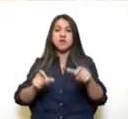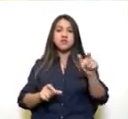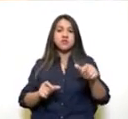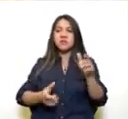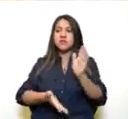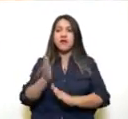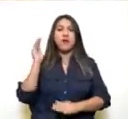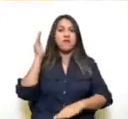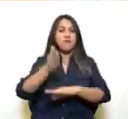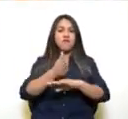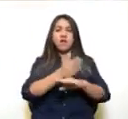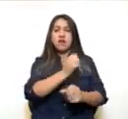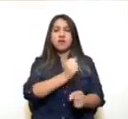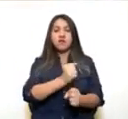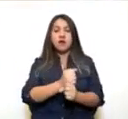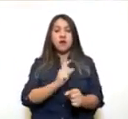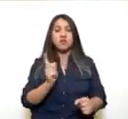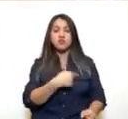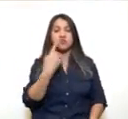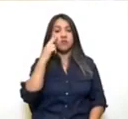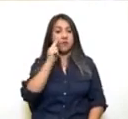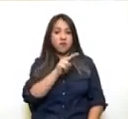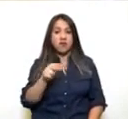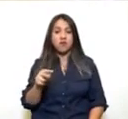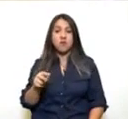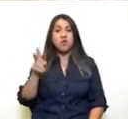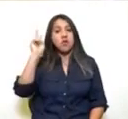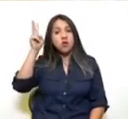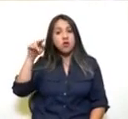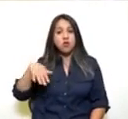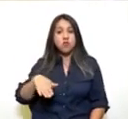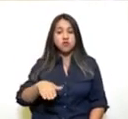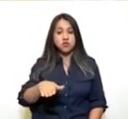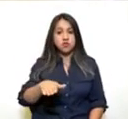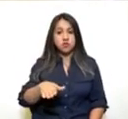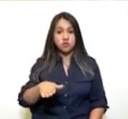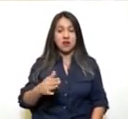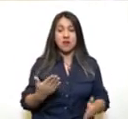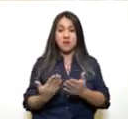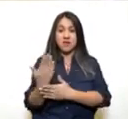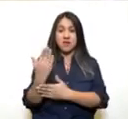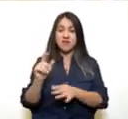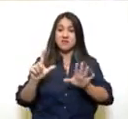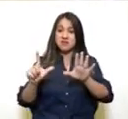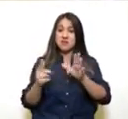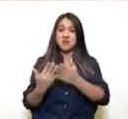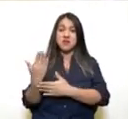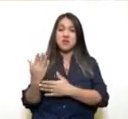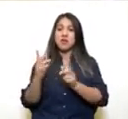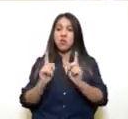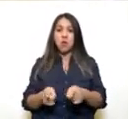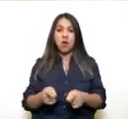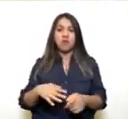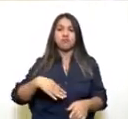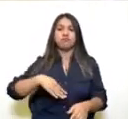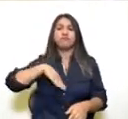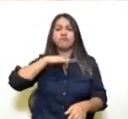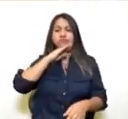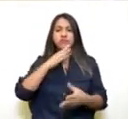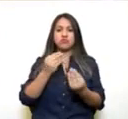saliendo a trabajar nosotros vemos la locomoción colectiva en las mañanas a las 7 igual de llenas